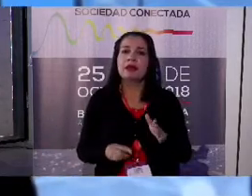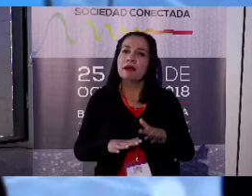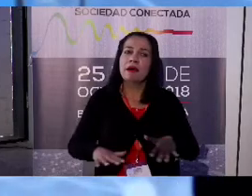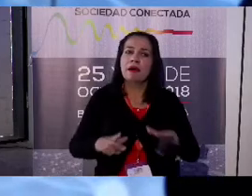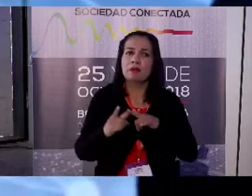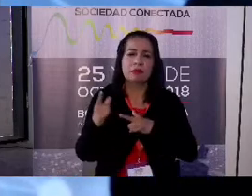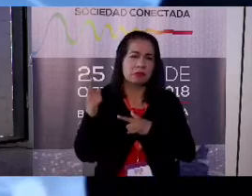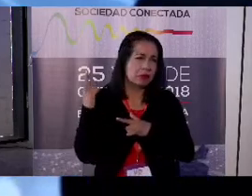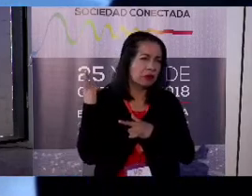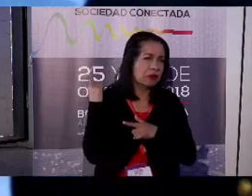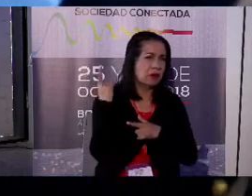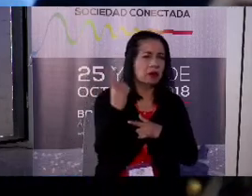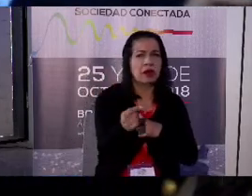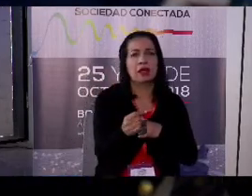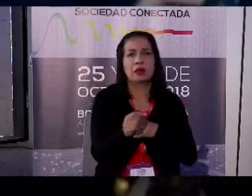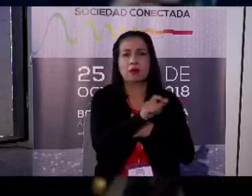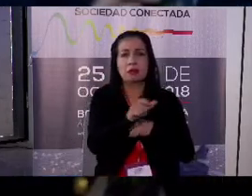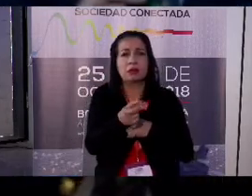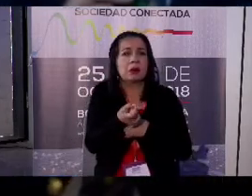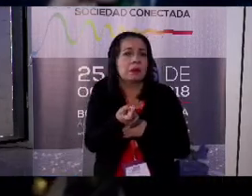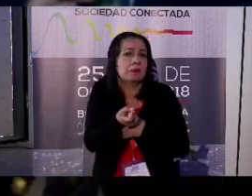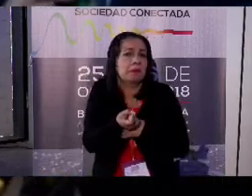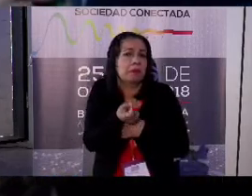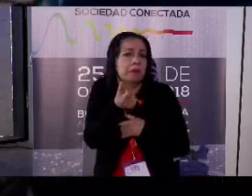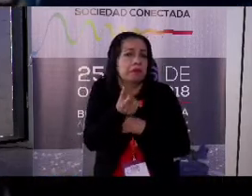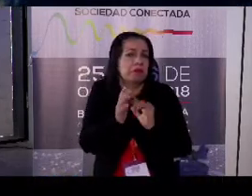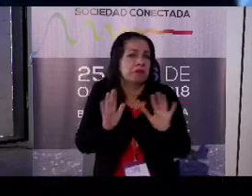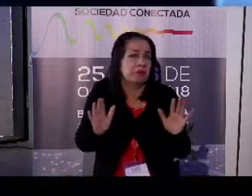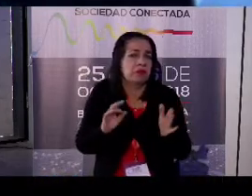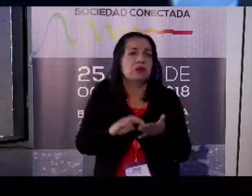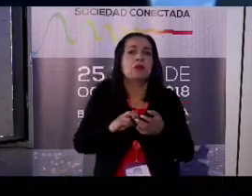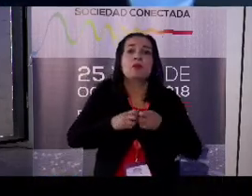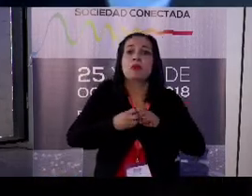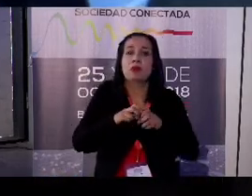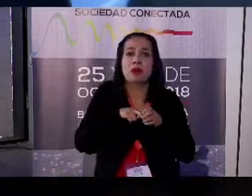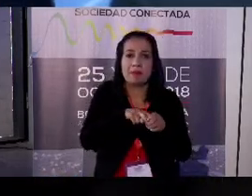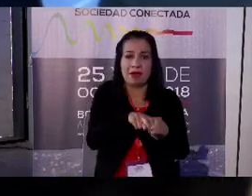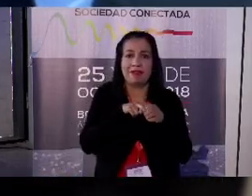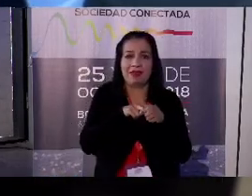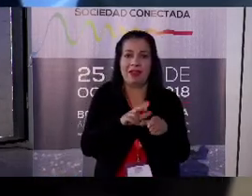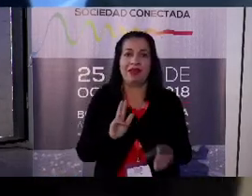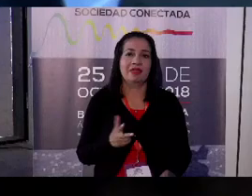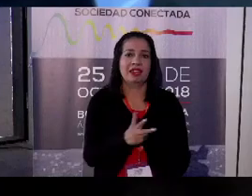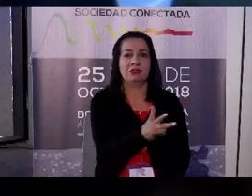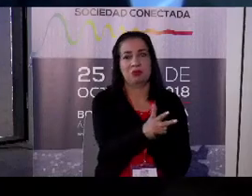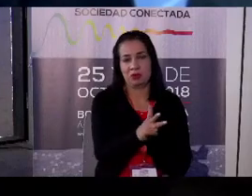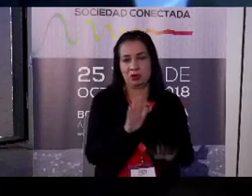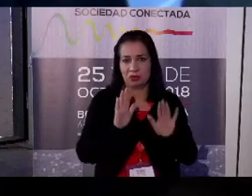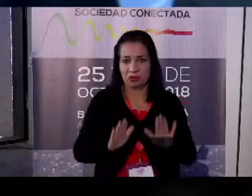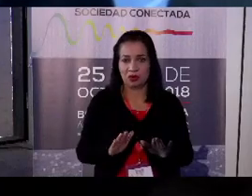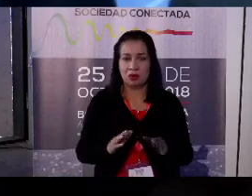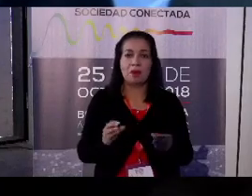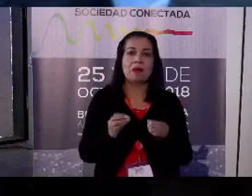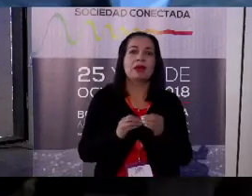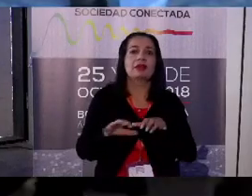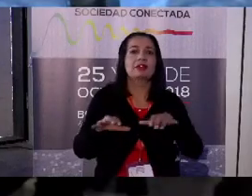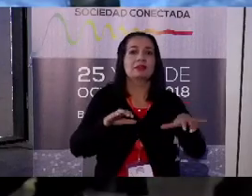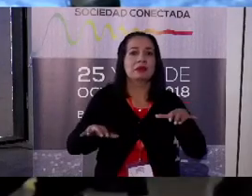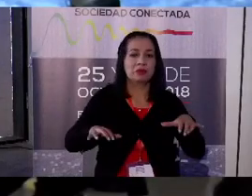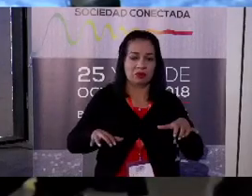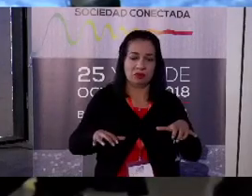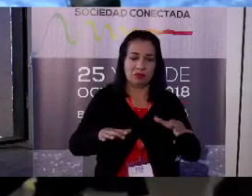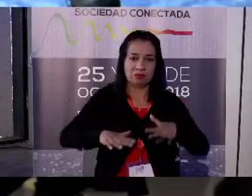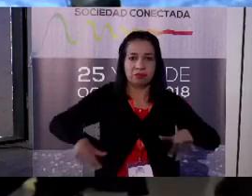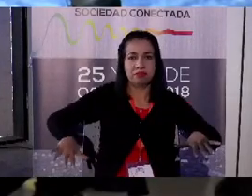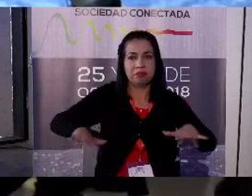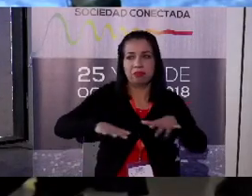lejanas y con poca densidad poblacional con lo cual conlleva El problema del transporte y el problema de la distribución y la dispersión